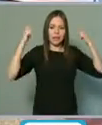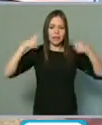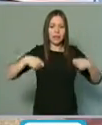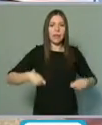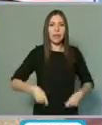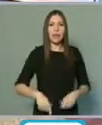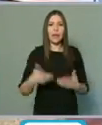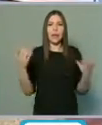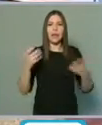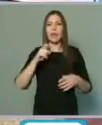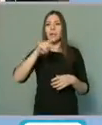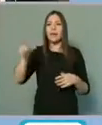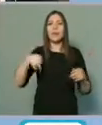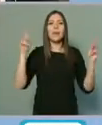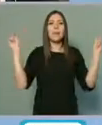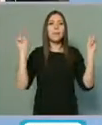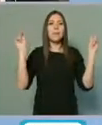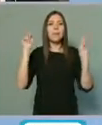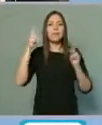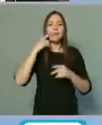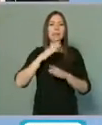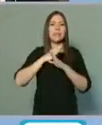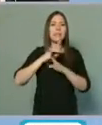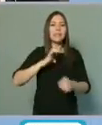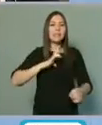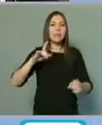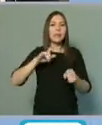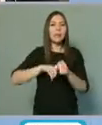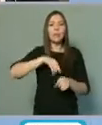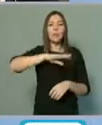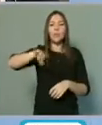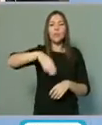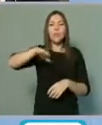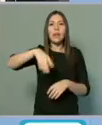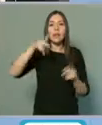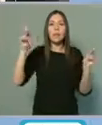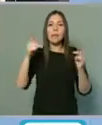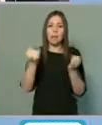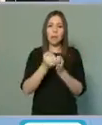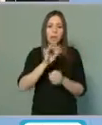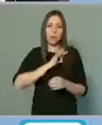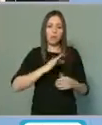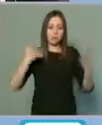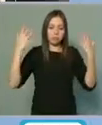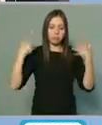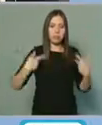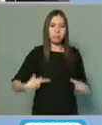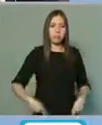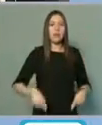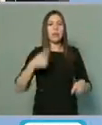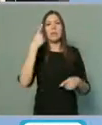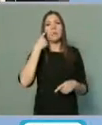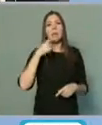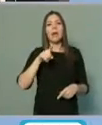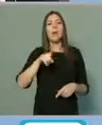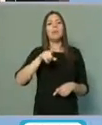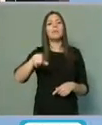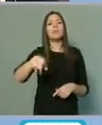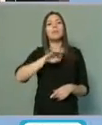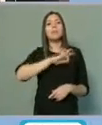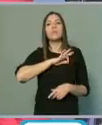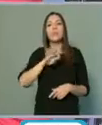los... Avicultores, para ir a encontrarse y a ir ahora sí que a cultivar, bueno, no cultivar,